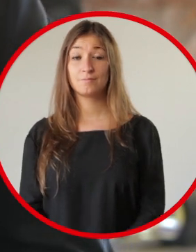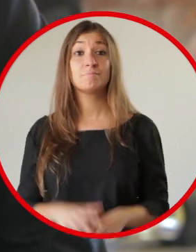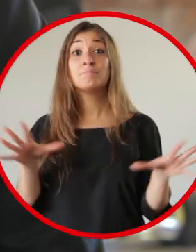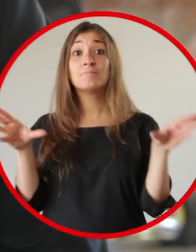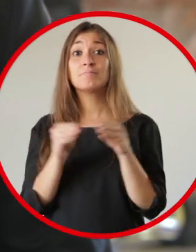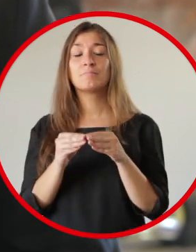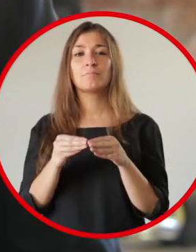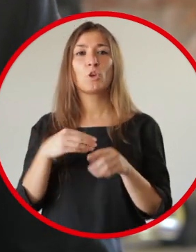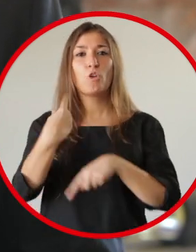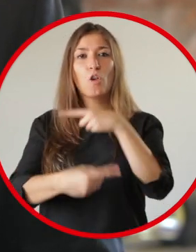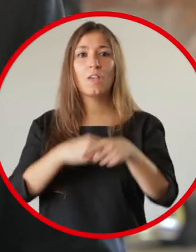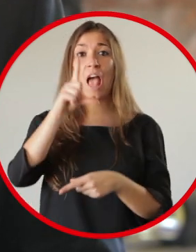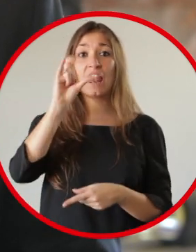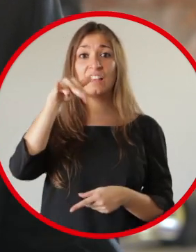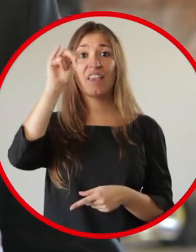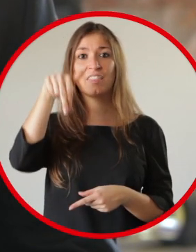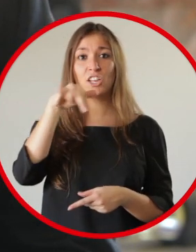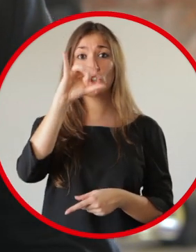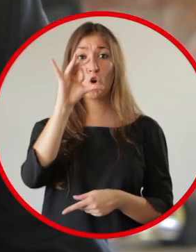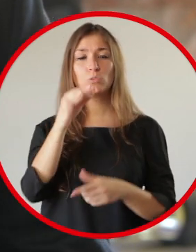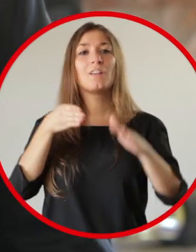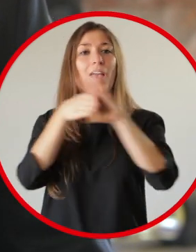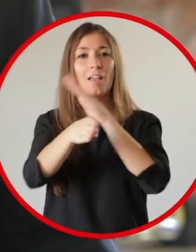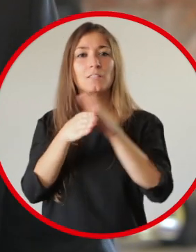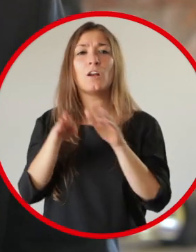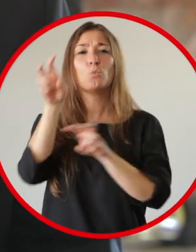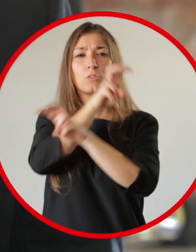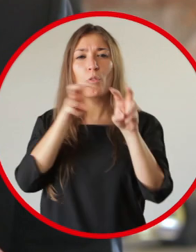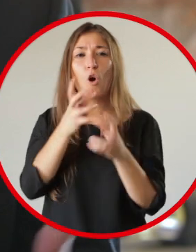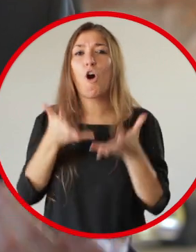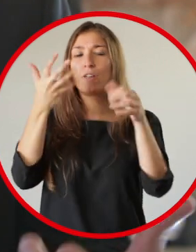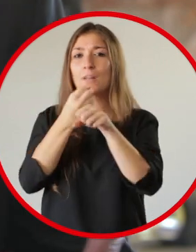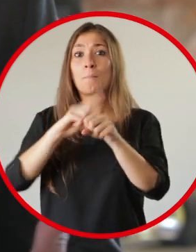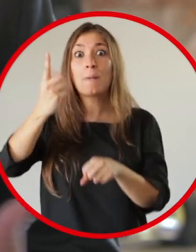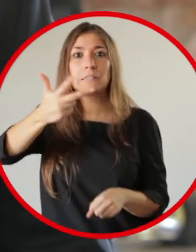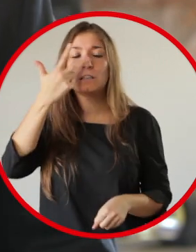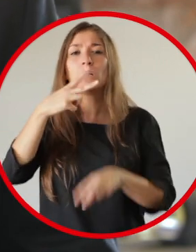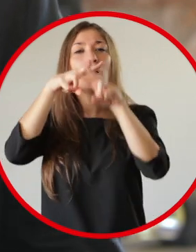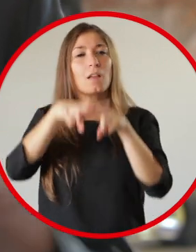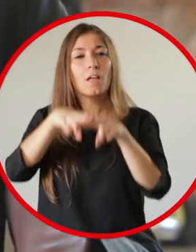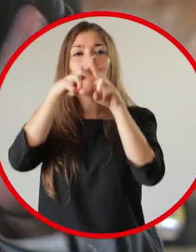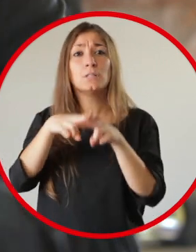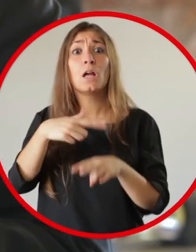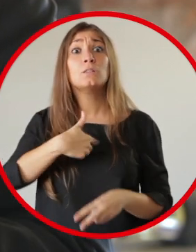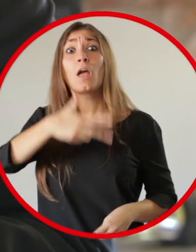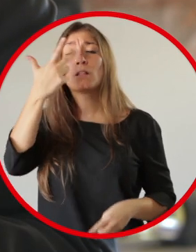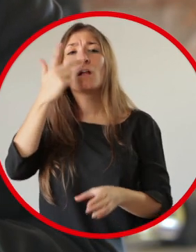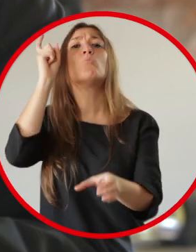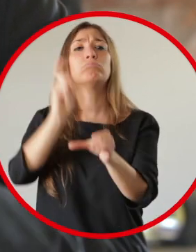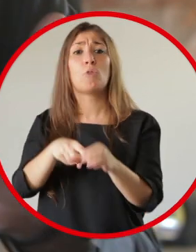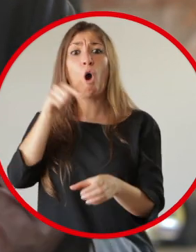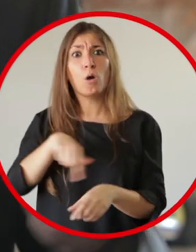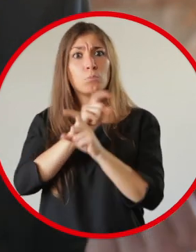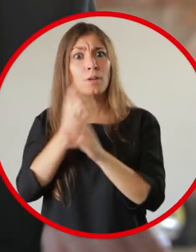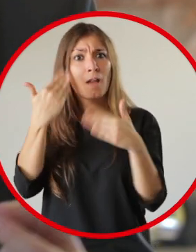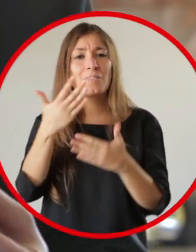En resumen, entra todos los días en LinkedIn Jobs y utiliza su buscador, revisa las ofertas de empleo que más te pueden interesar y aplica si ese día encuentras alguna. Si